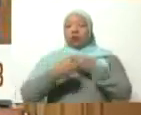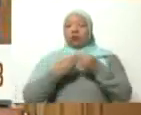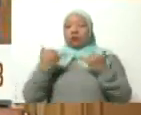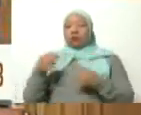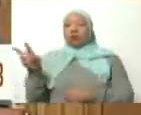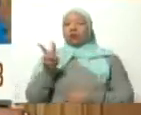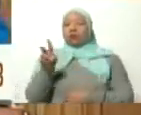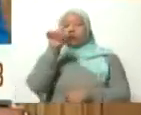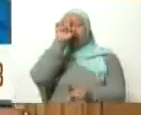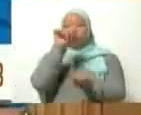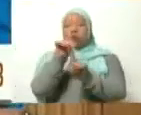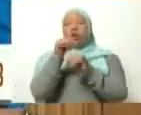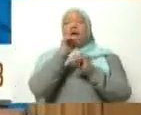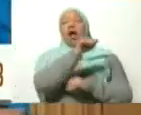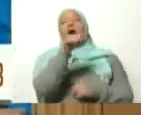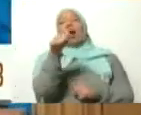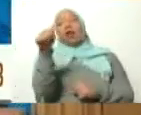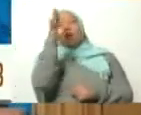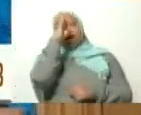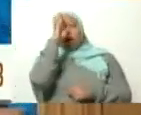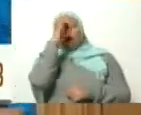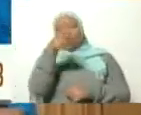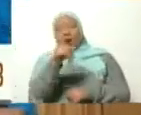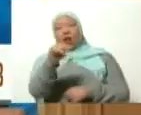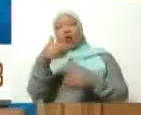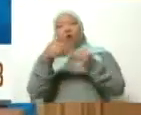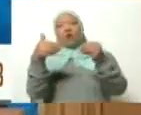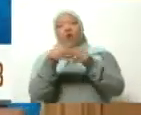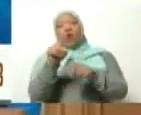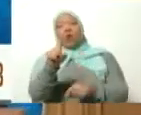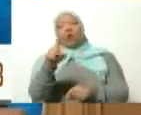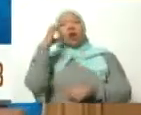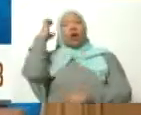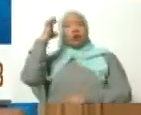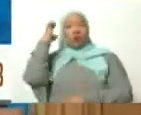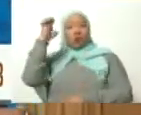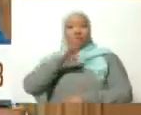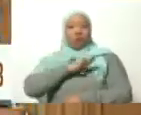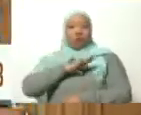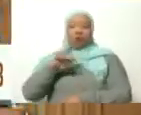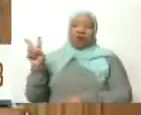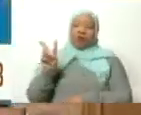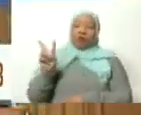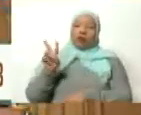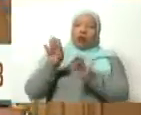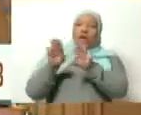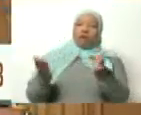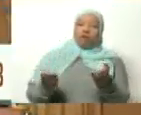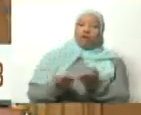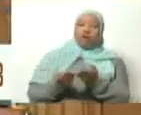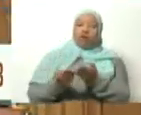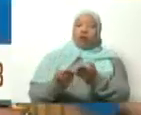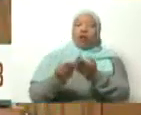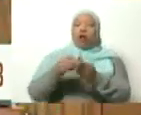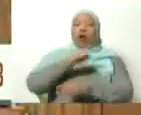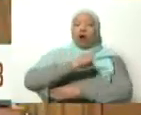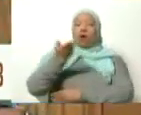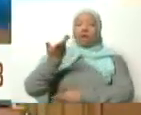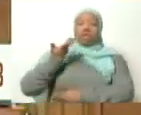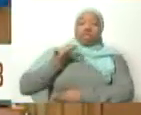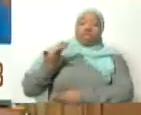mundo? Cada banco donde hay un dólar, un euro de Venezuela en el mundo, tiene órdenes de la